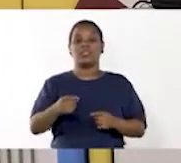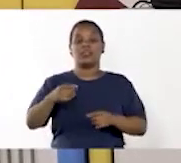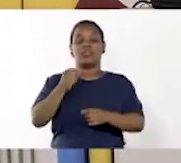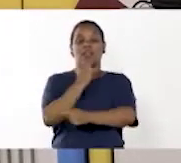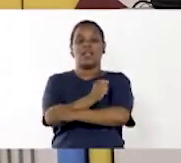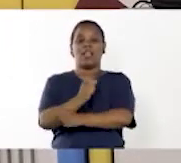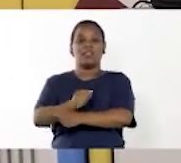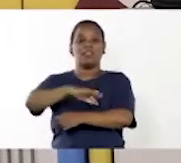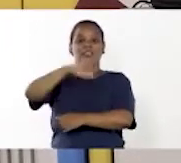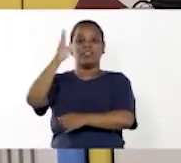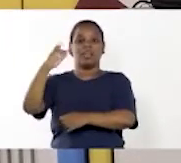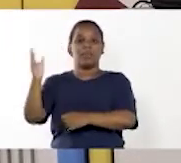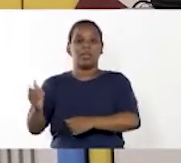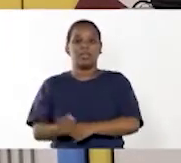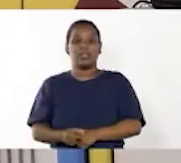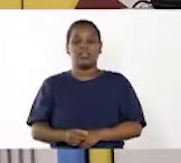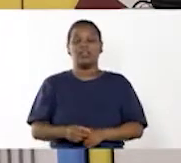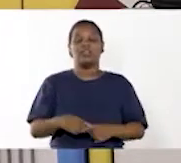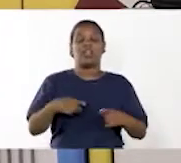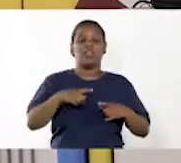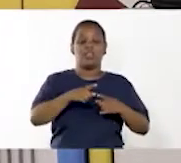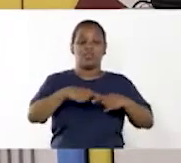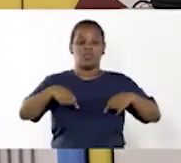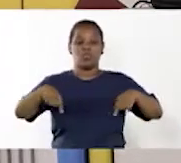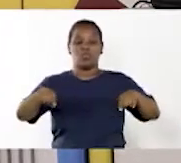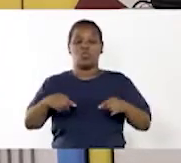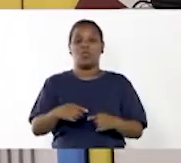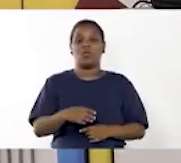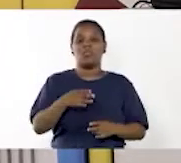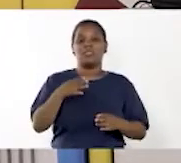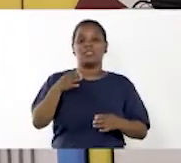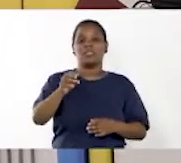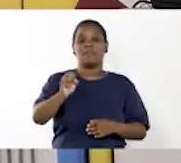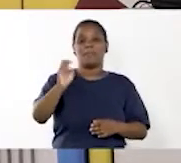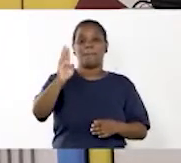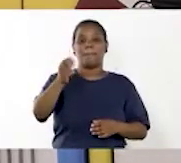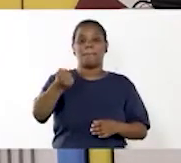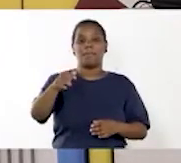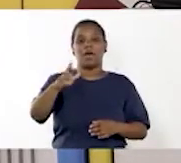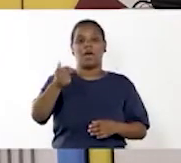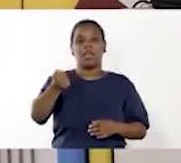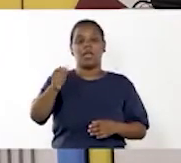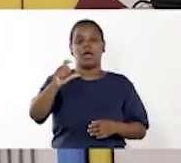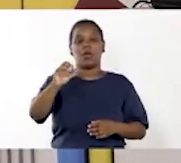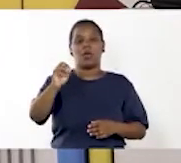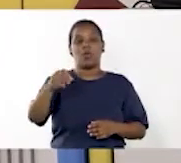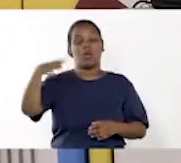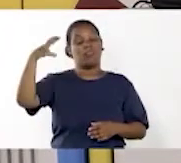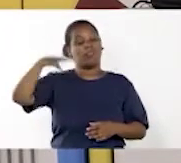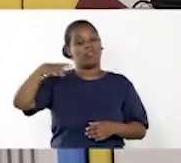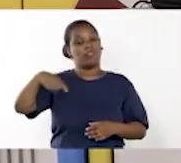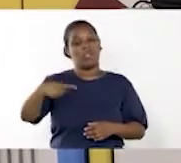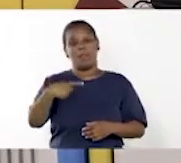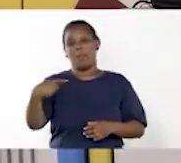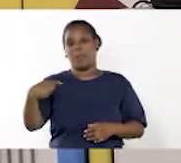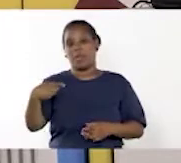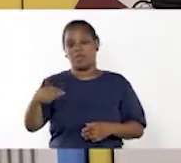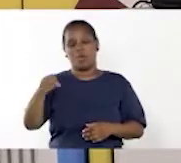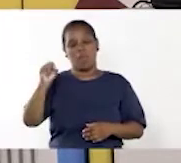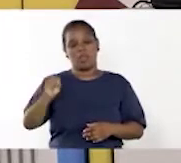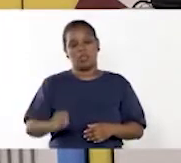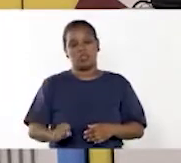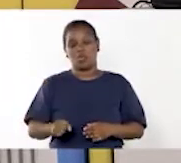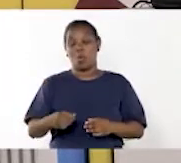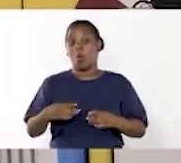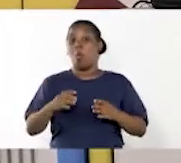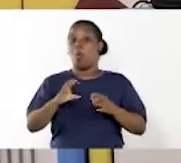grupo Sagua-Baracoa, y por lo tanto allí en Guantánamo las precipitaciones son menores al sur. Guantánamo tiene 2